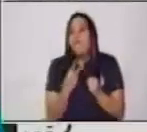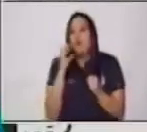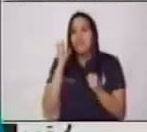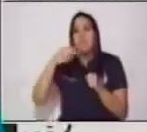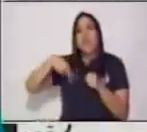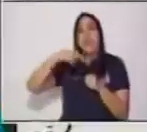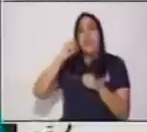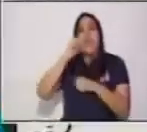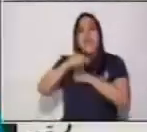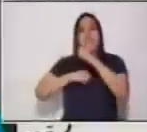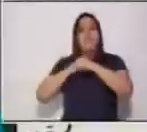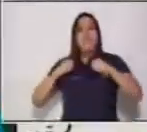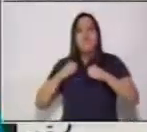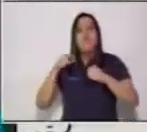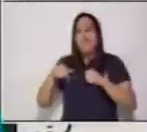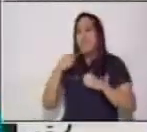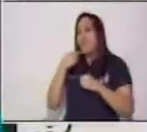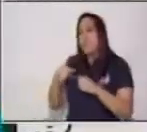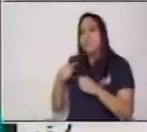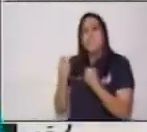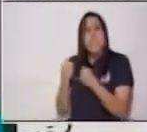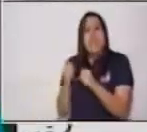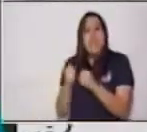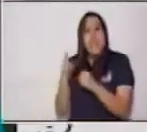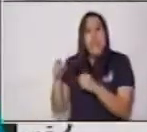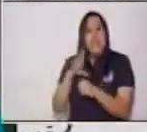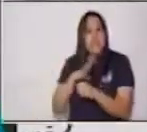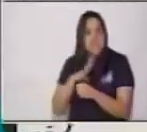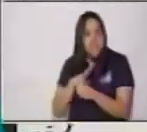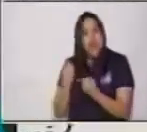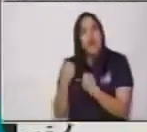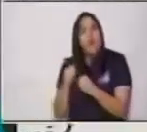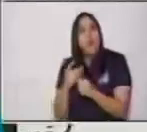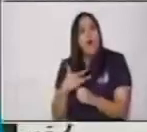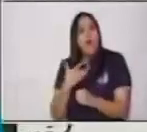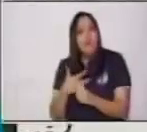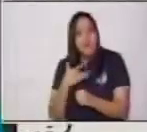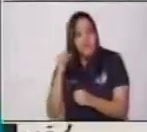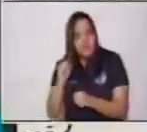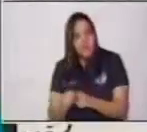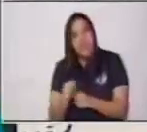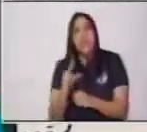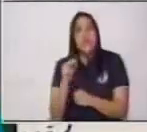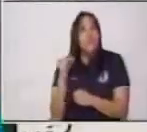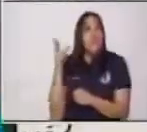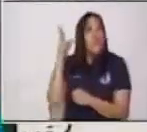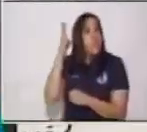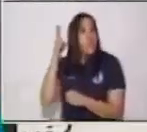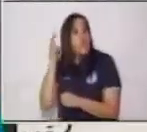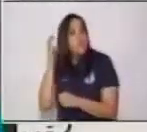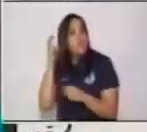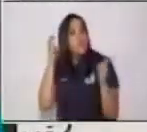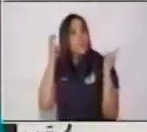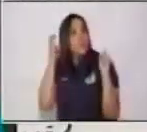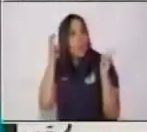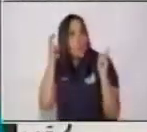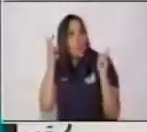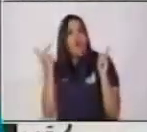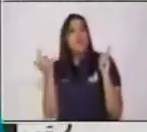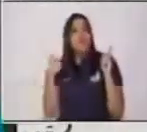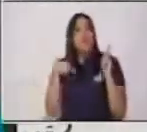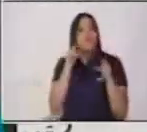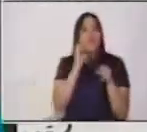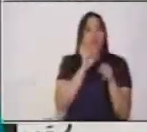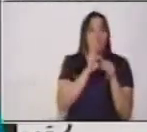actores qué deben hacer, pero no lo vamos a escuchar cuando ellos lo están representando, ya que